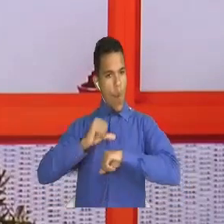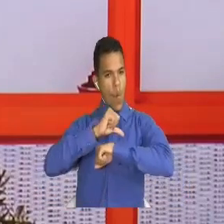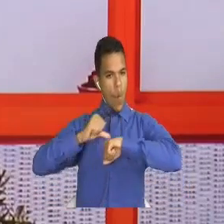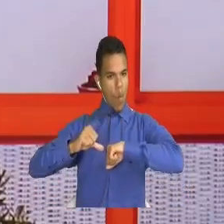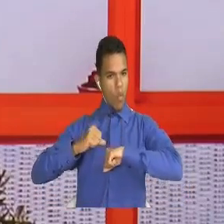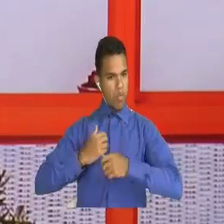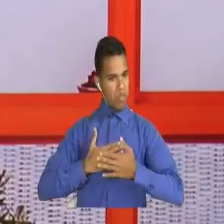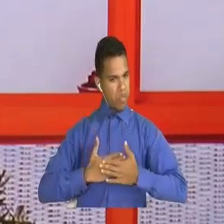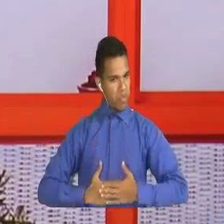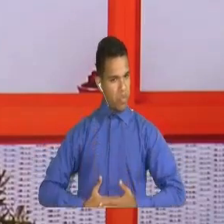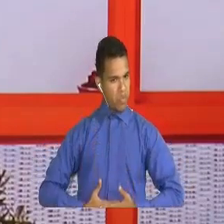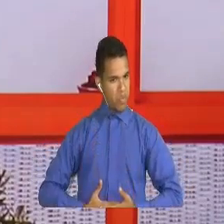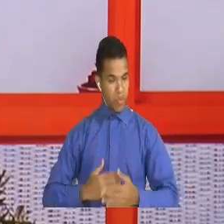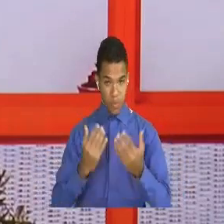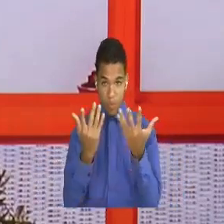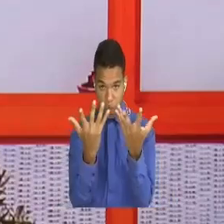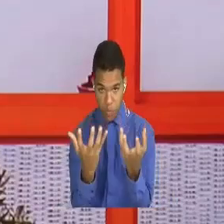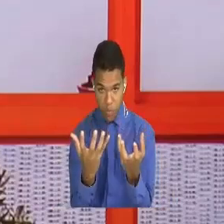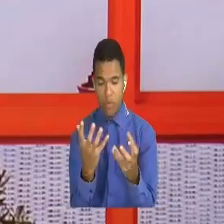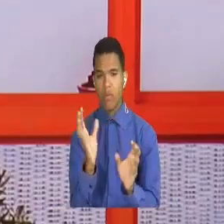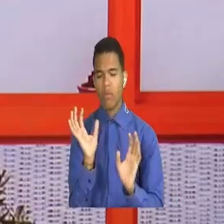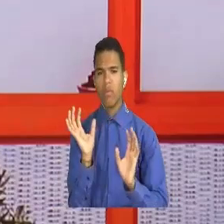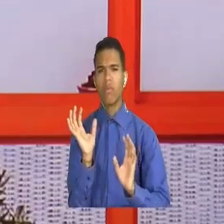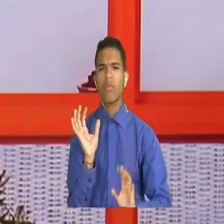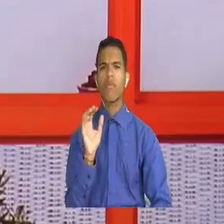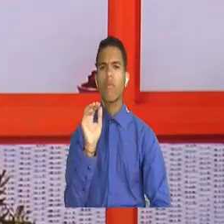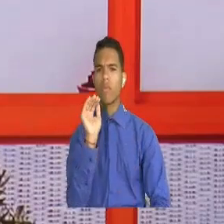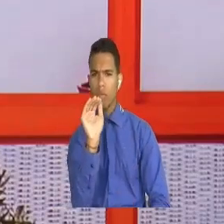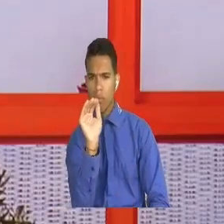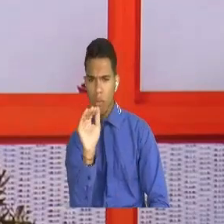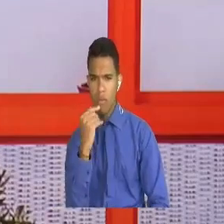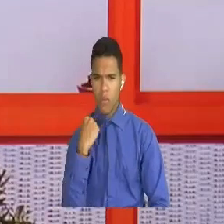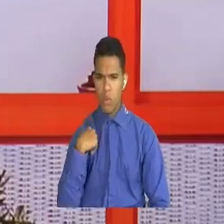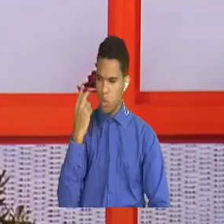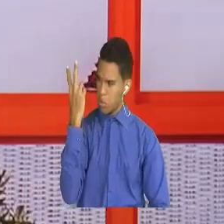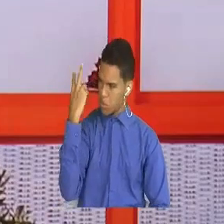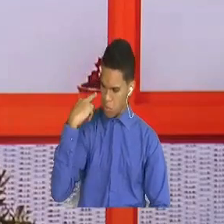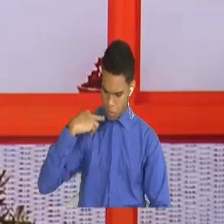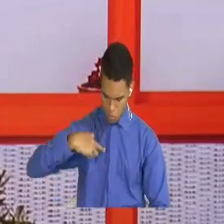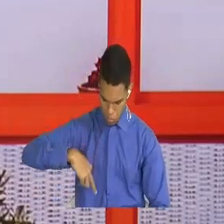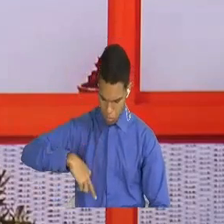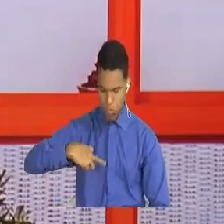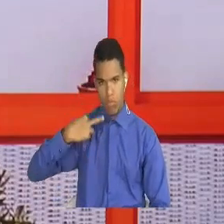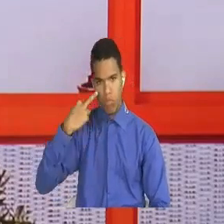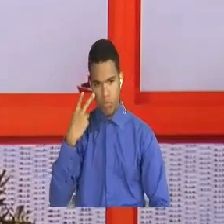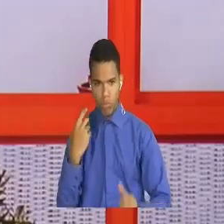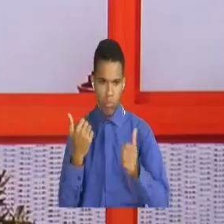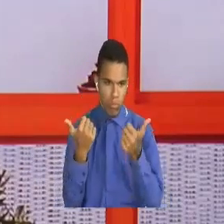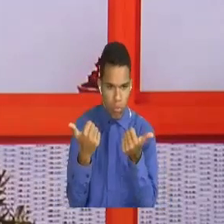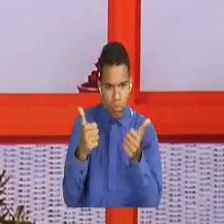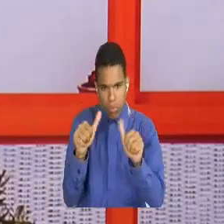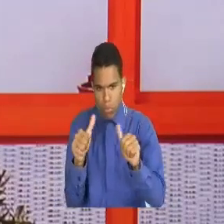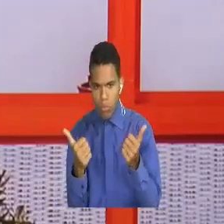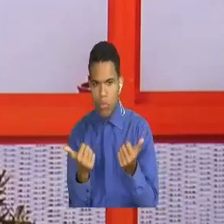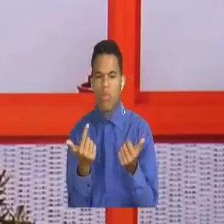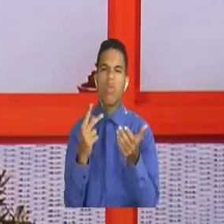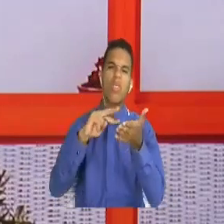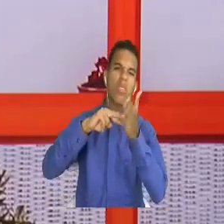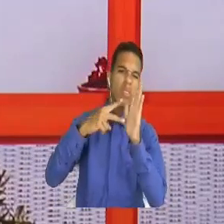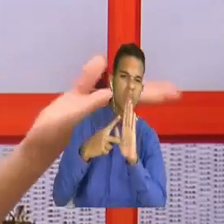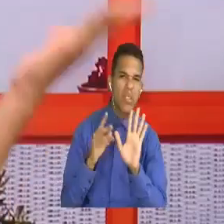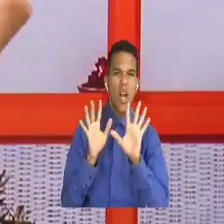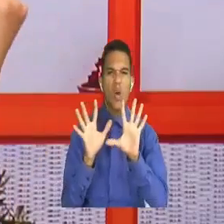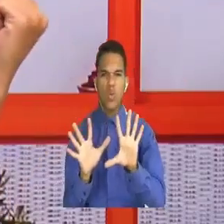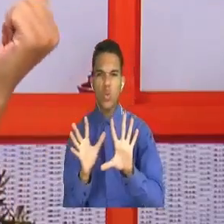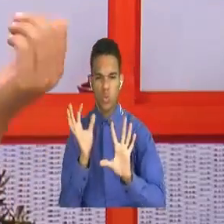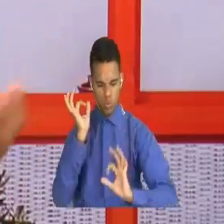New Body, pidan su valoración. Yo con mucho gusto los estaré valorando, les estaré diciendo en qué consiste el tratamiento,